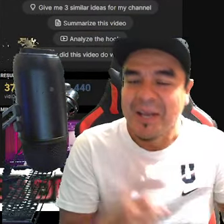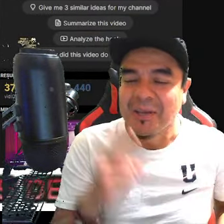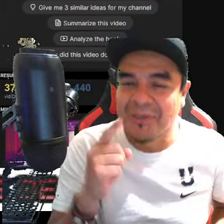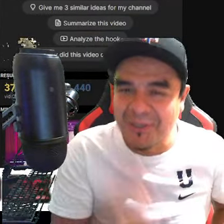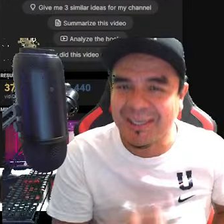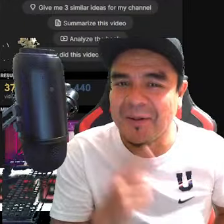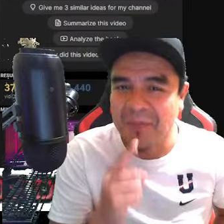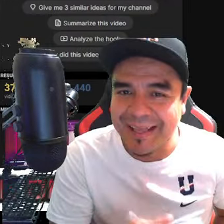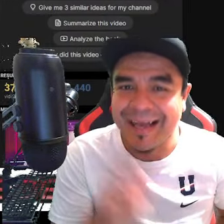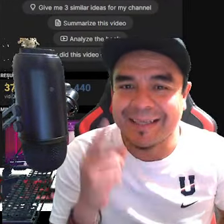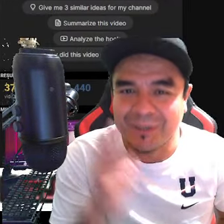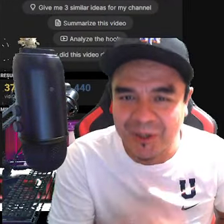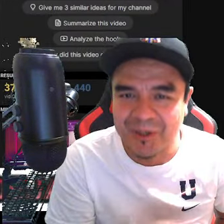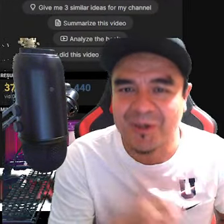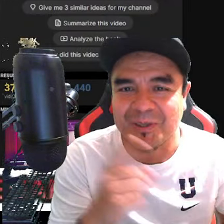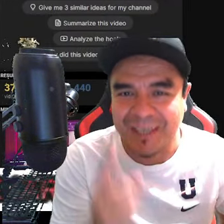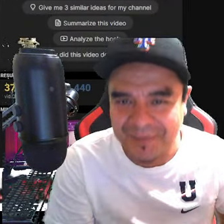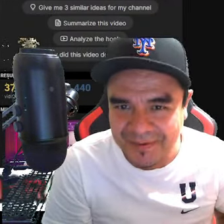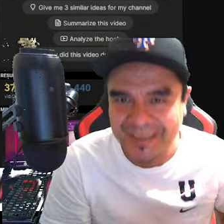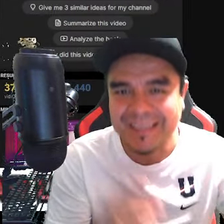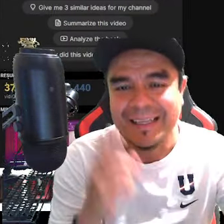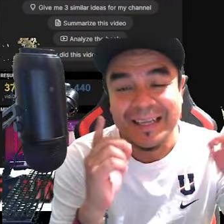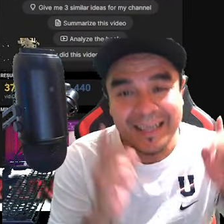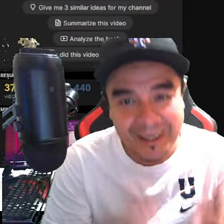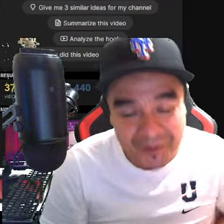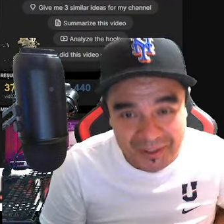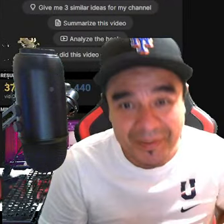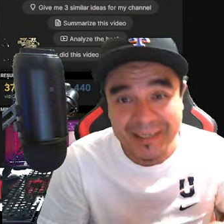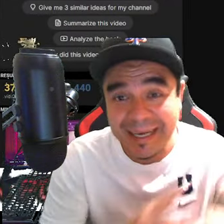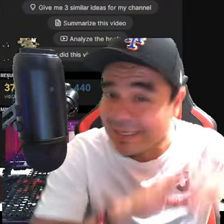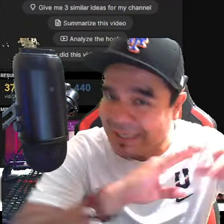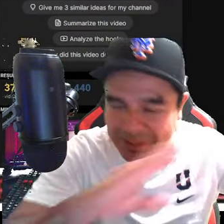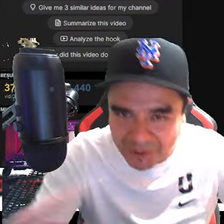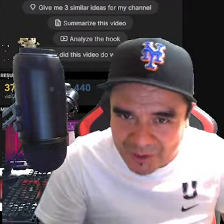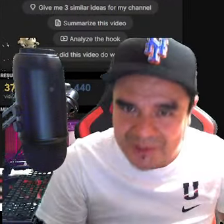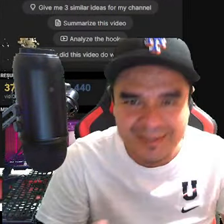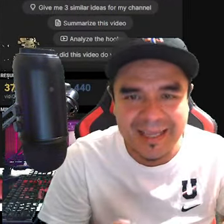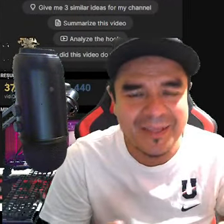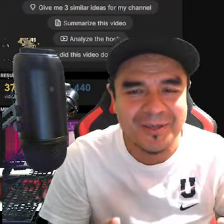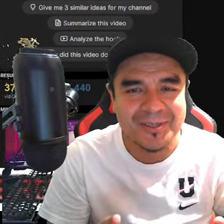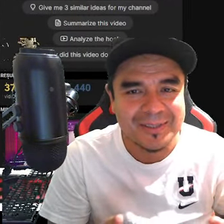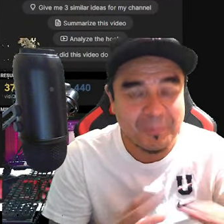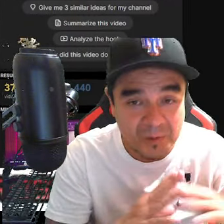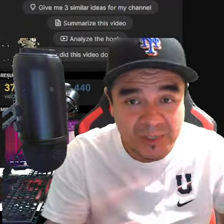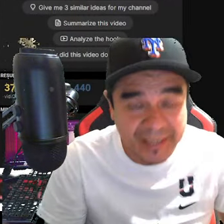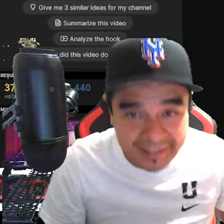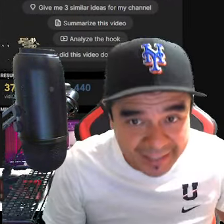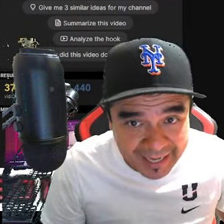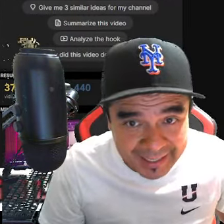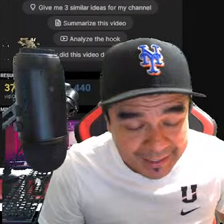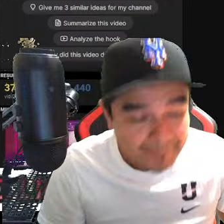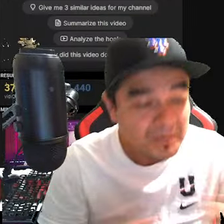Reyes. Yo saludé a todos los que viven en la Unión Americana, en todos los estados.